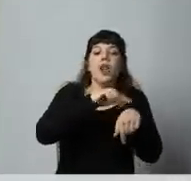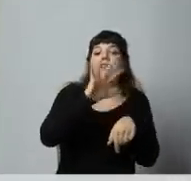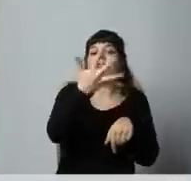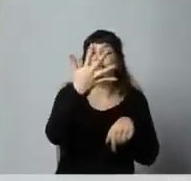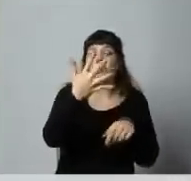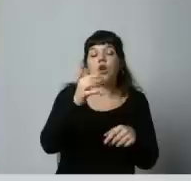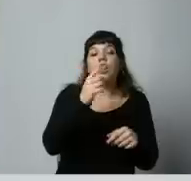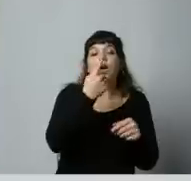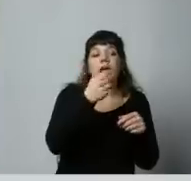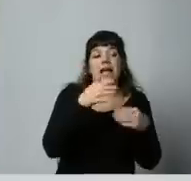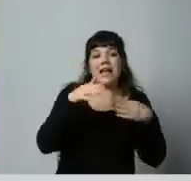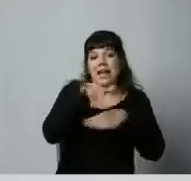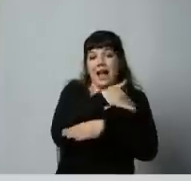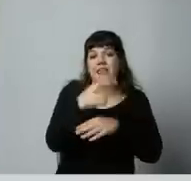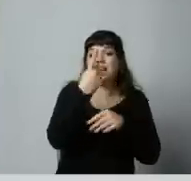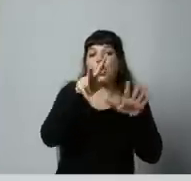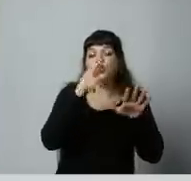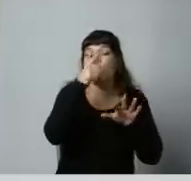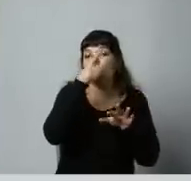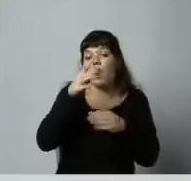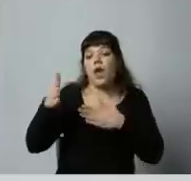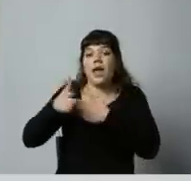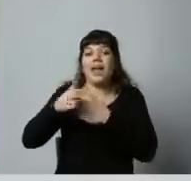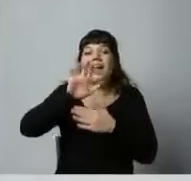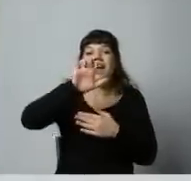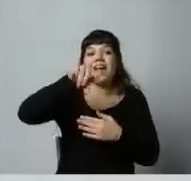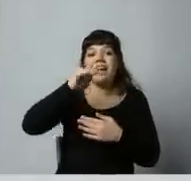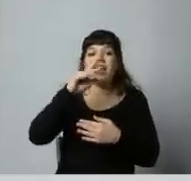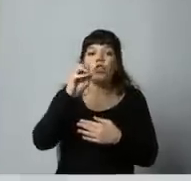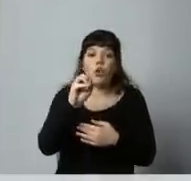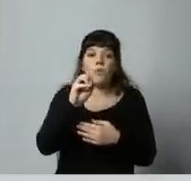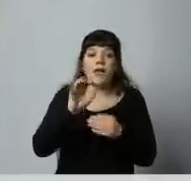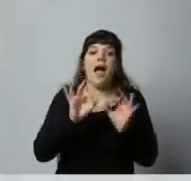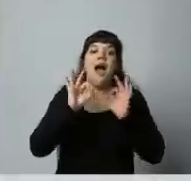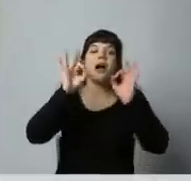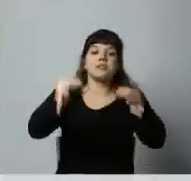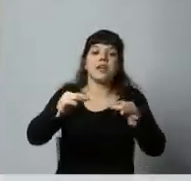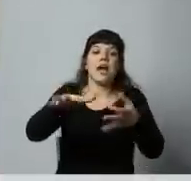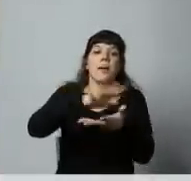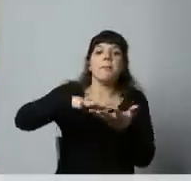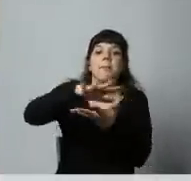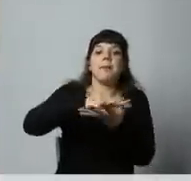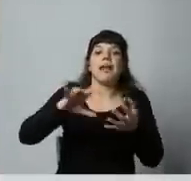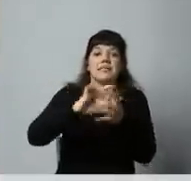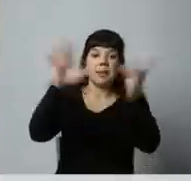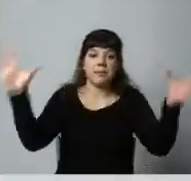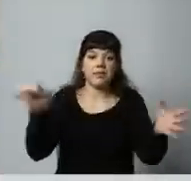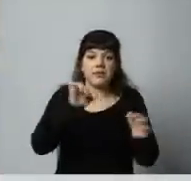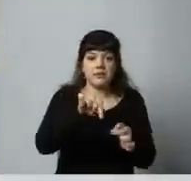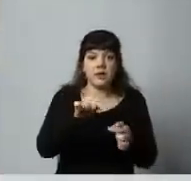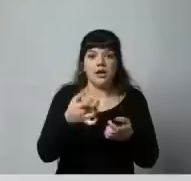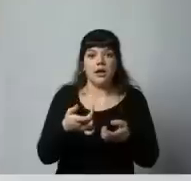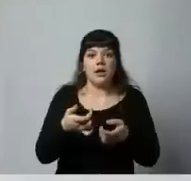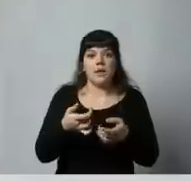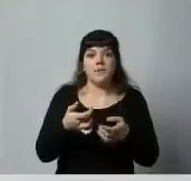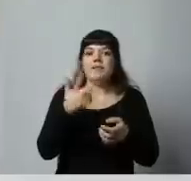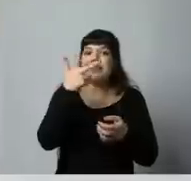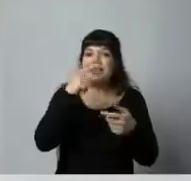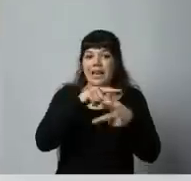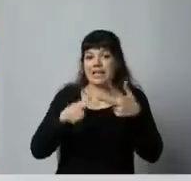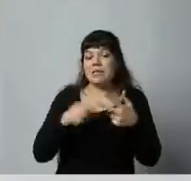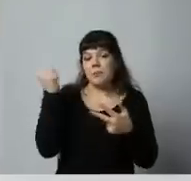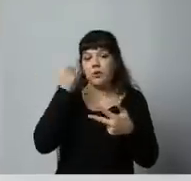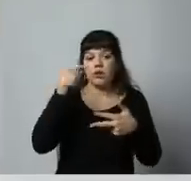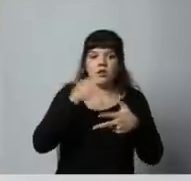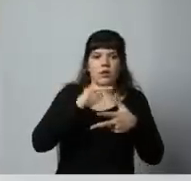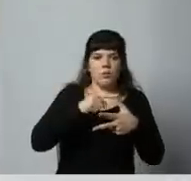18 y Ejido y marcha hasta la plaza Independencia con tres grandes ejes la plataforma de la intersocial que subrayamos la necesidad de